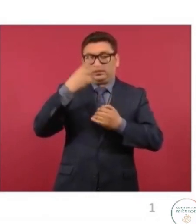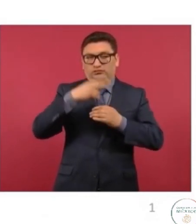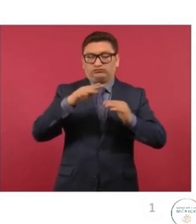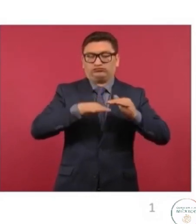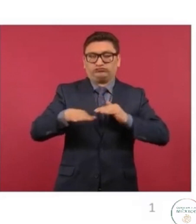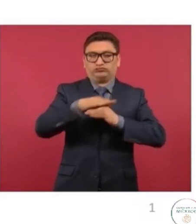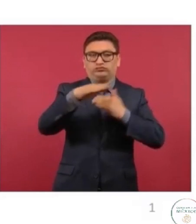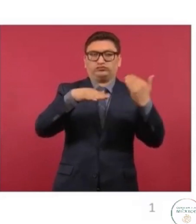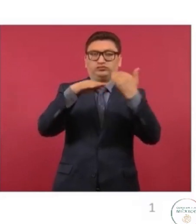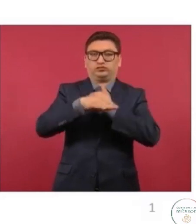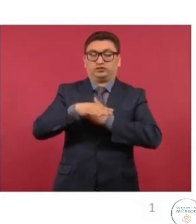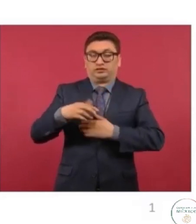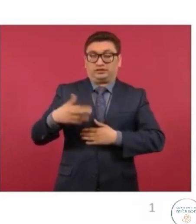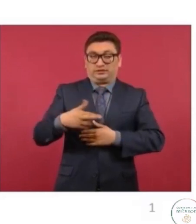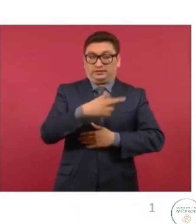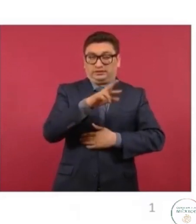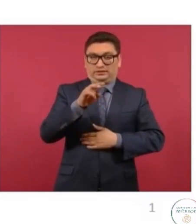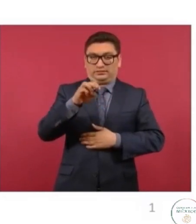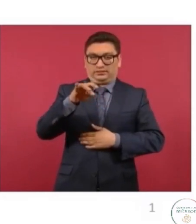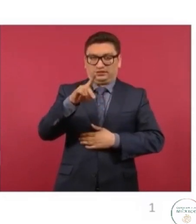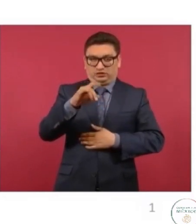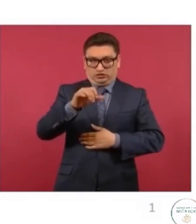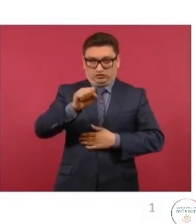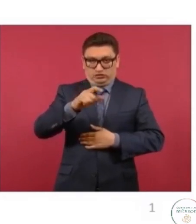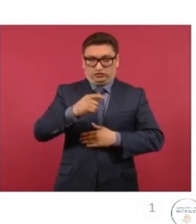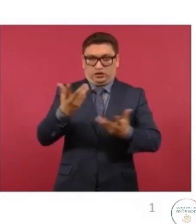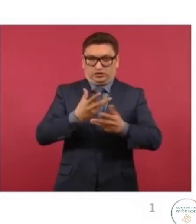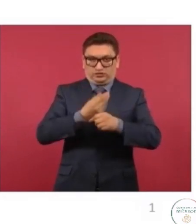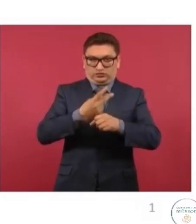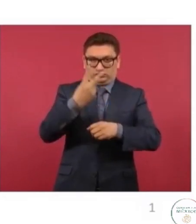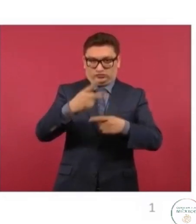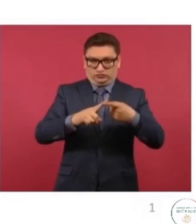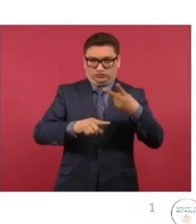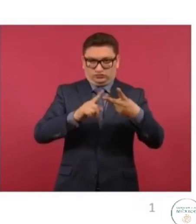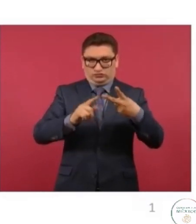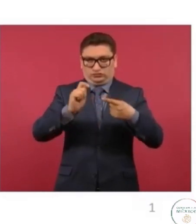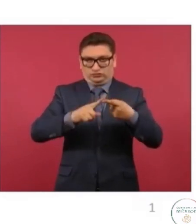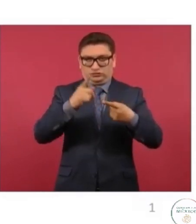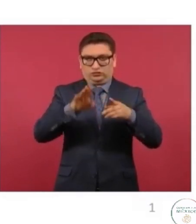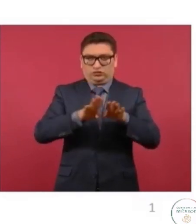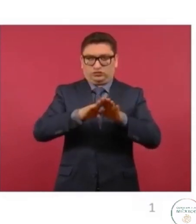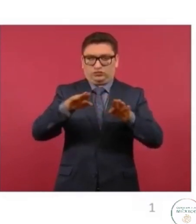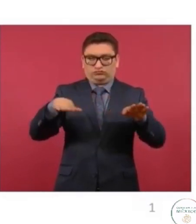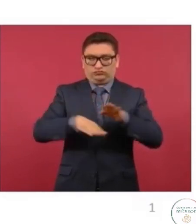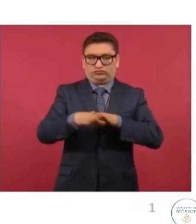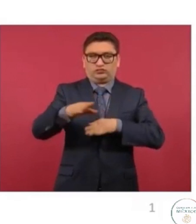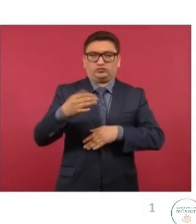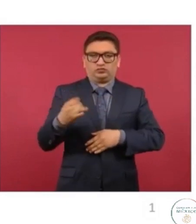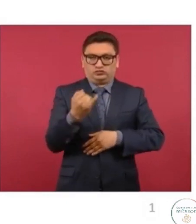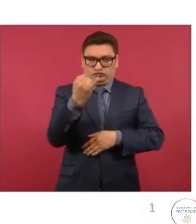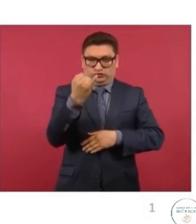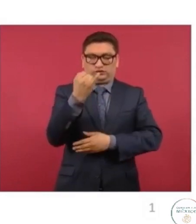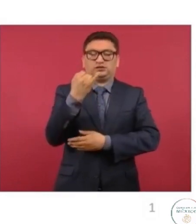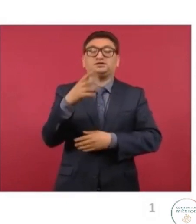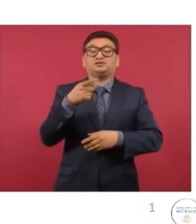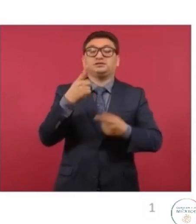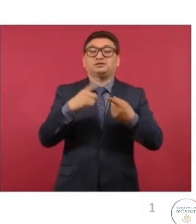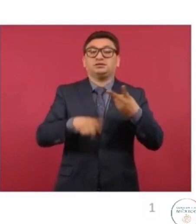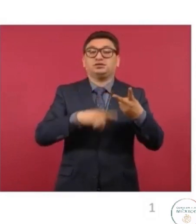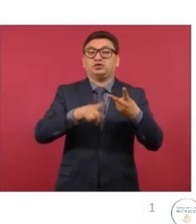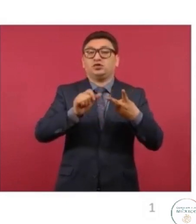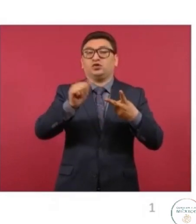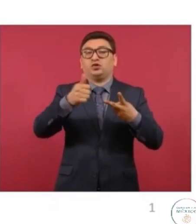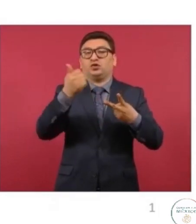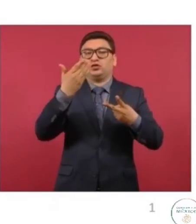la altura del Río de los Remedios, con dos acciones. Uno son las gasas de incorporación a Insurgentes y otro un tramo